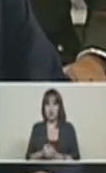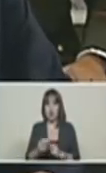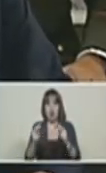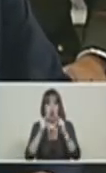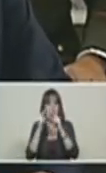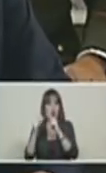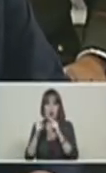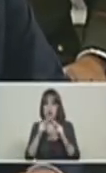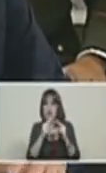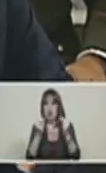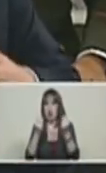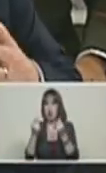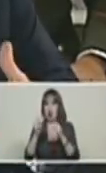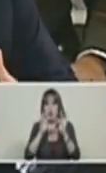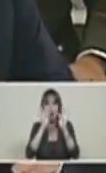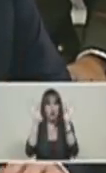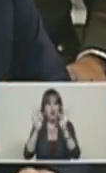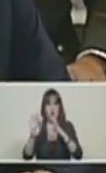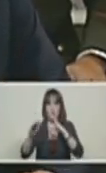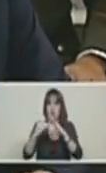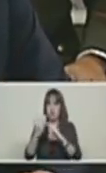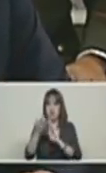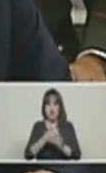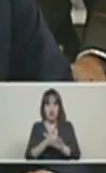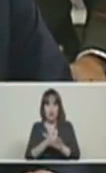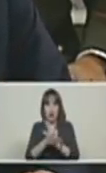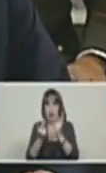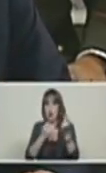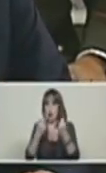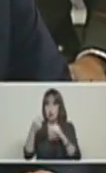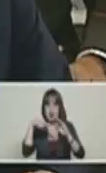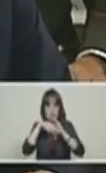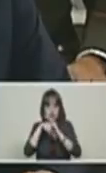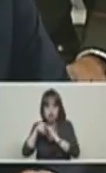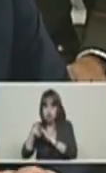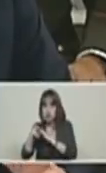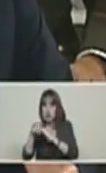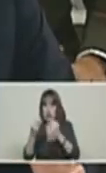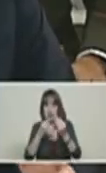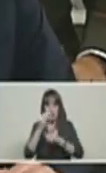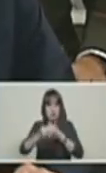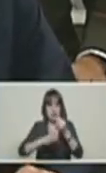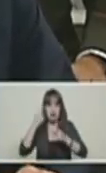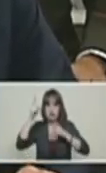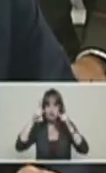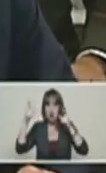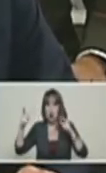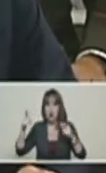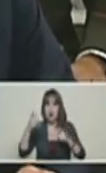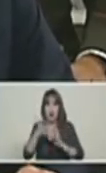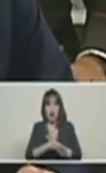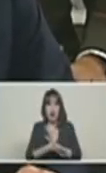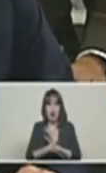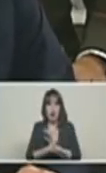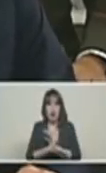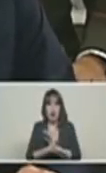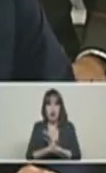economía, conocer a fondo la economía, sus actores, su lógica,